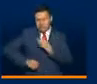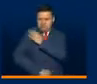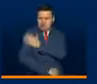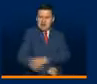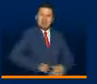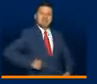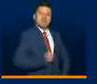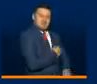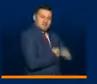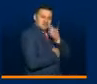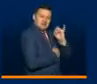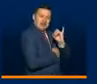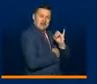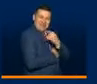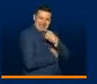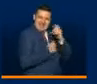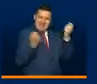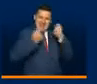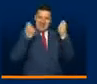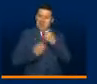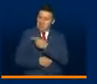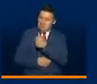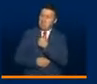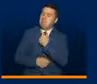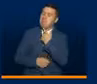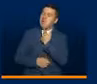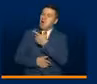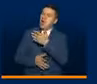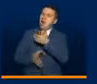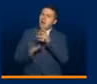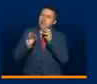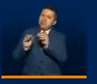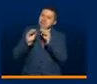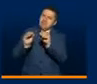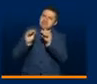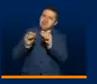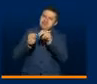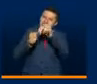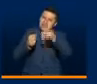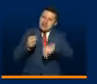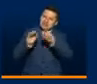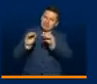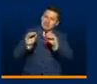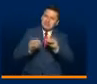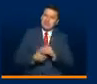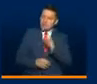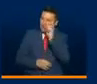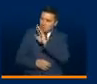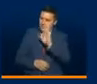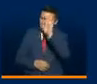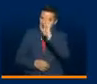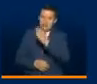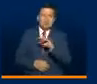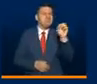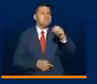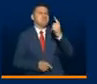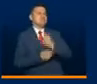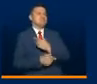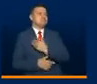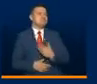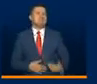¿Por qué no nos cuenta también sobre cómo avanza esa pedagogía ciudadana, señor gobernador? Así es,